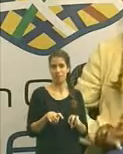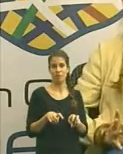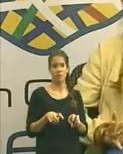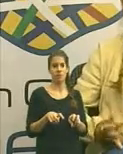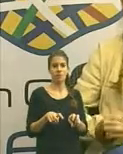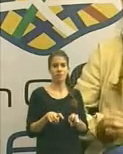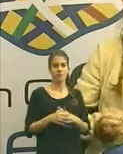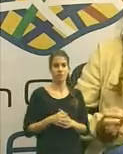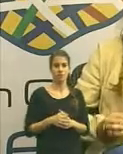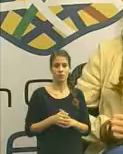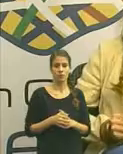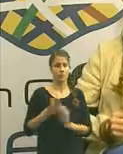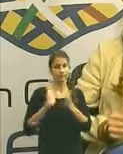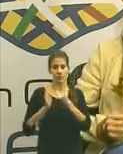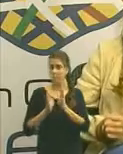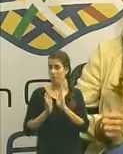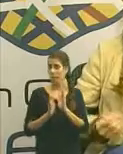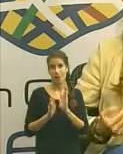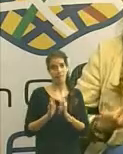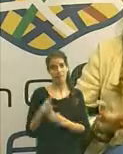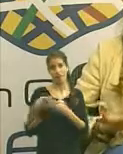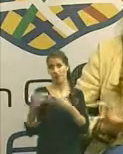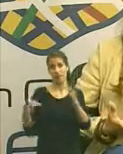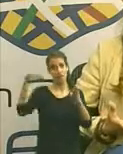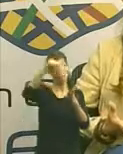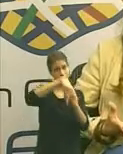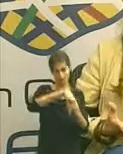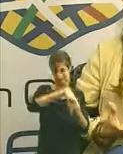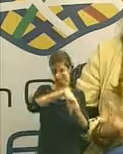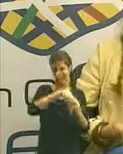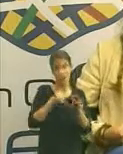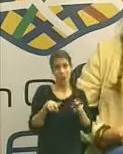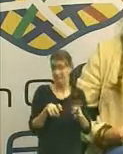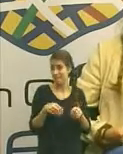Pocas son las ocasiones que no se llega el primer día a montar el usuario sobre el caballo.